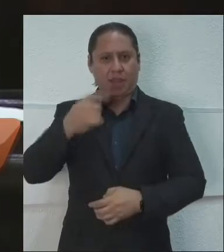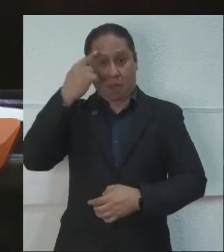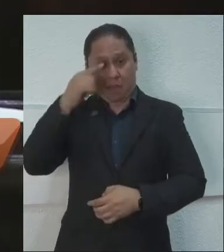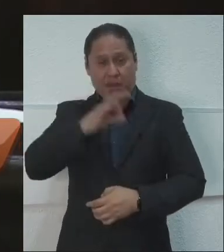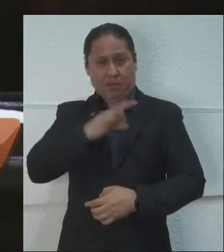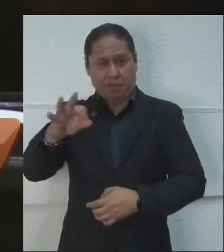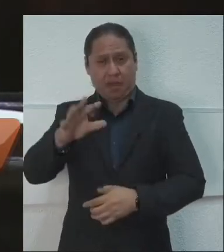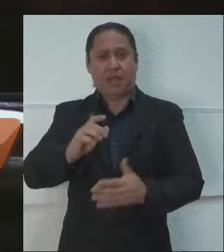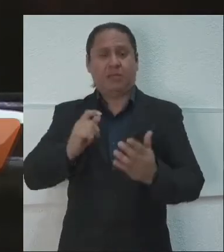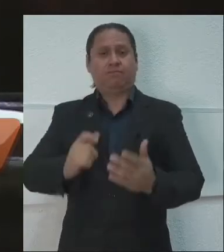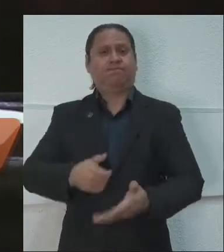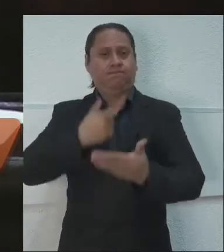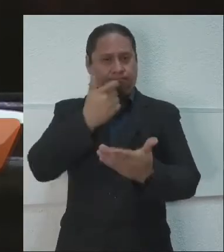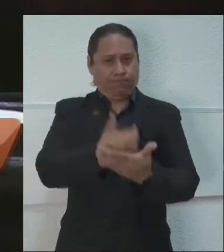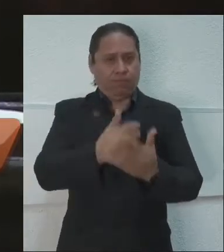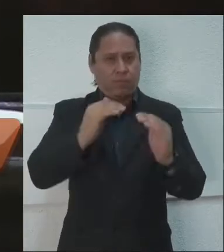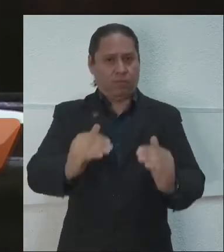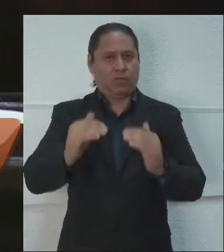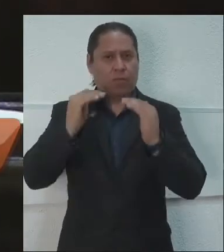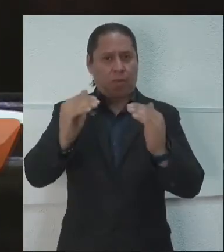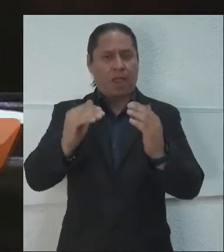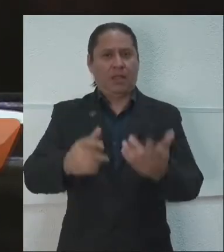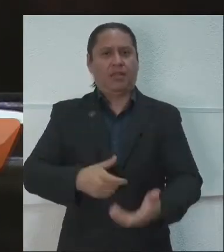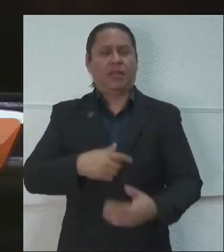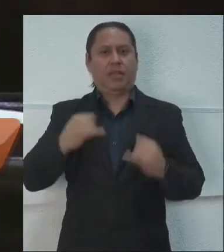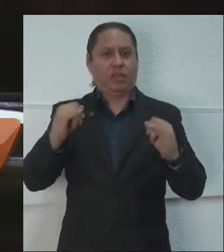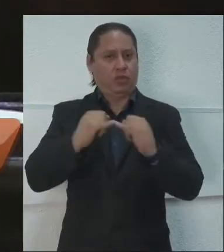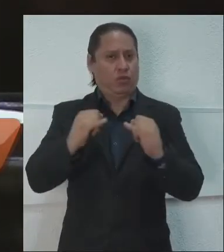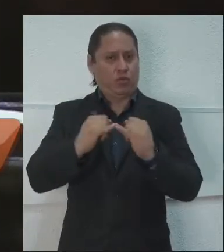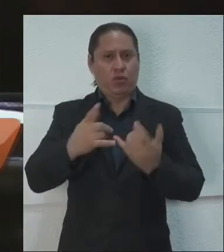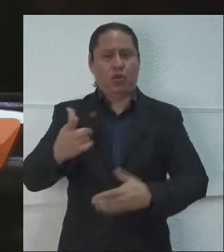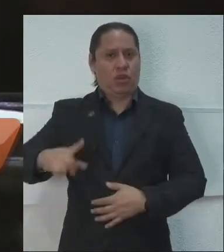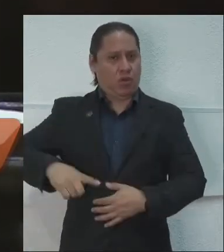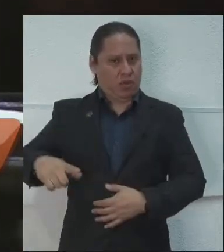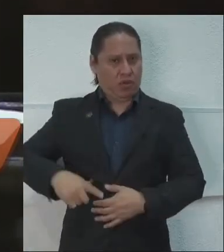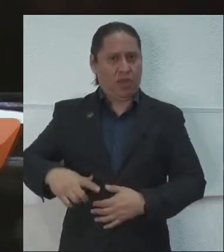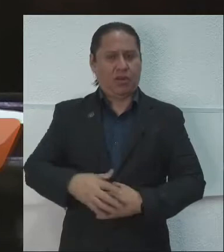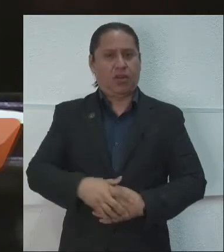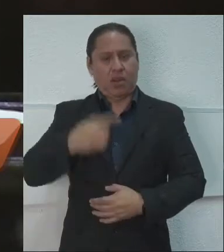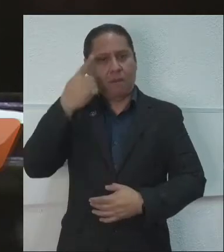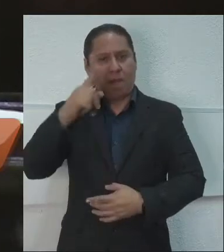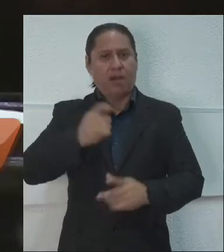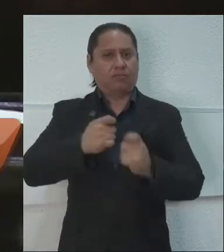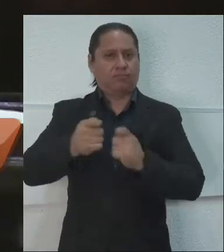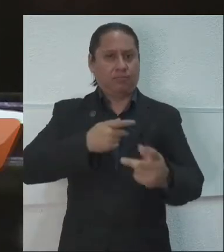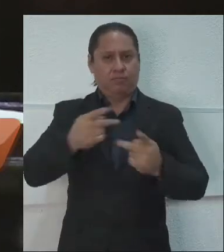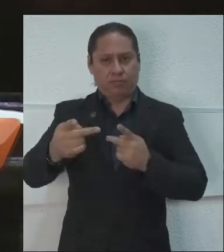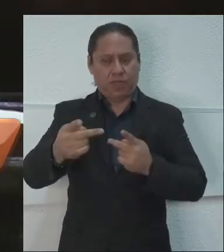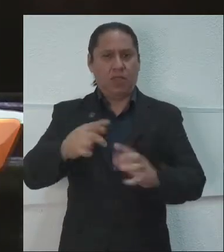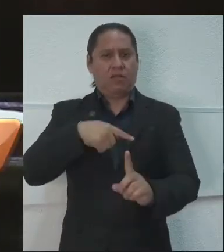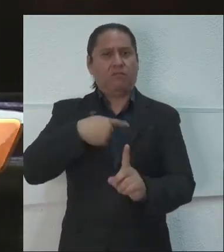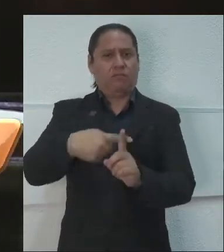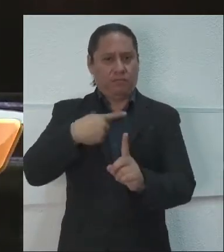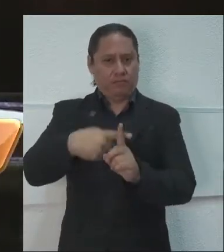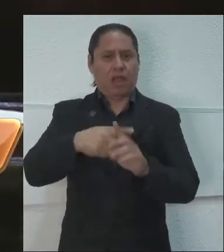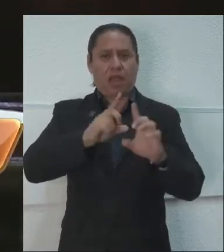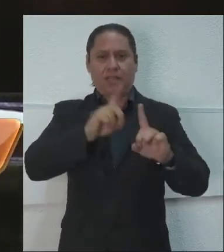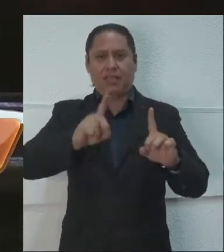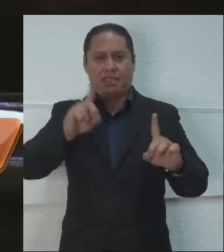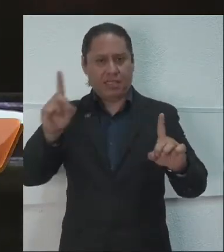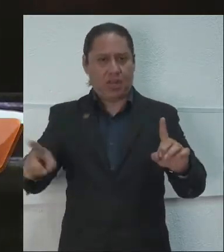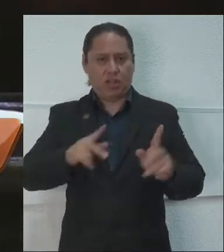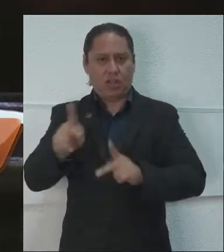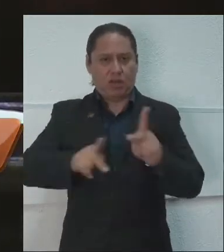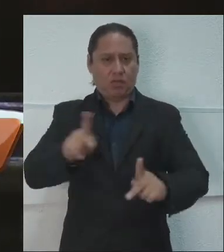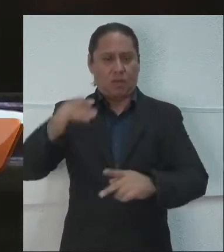reconsidere aumentar los presupuestos para las dependencias encargadas de ejercer las políticas públicas a favor del desarrollo de los